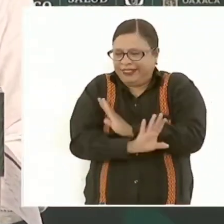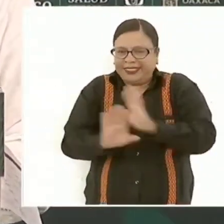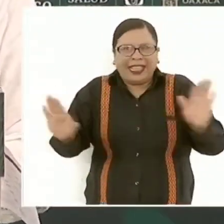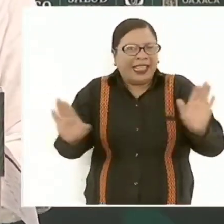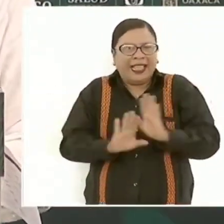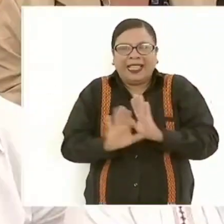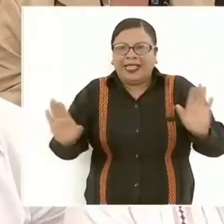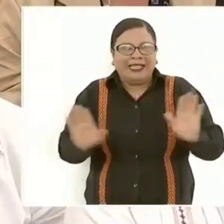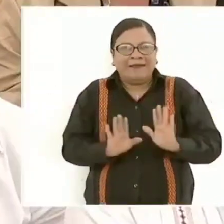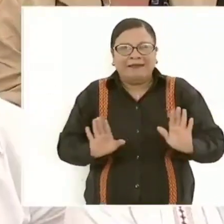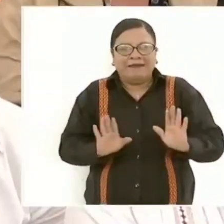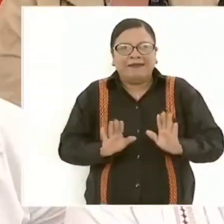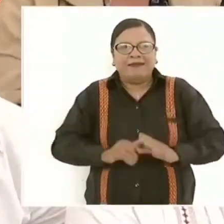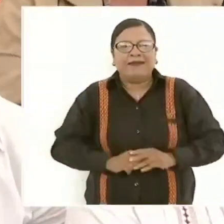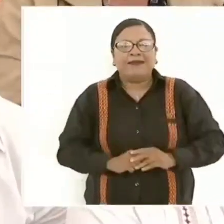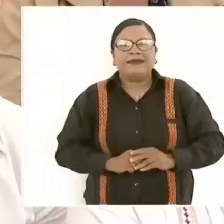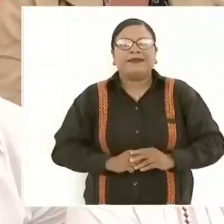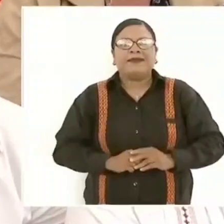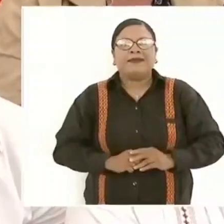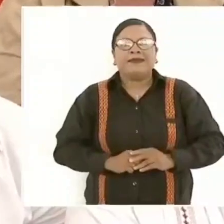Nada de que